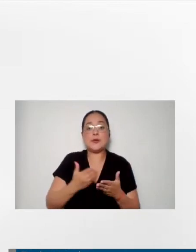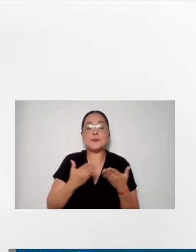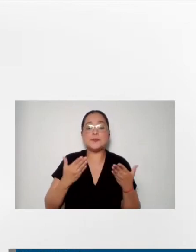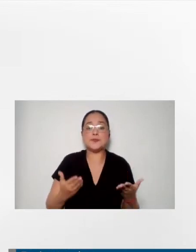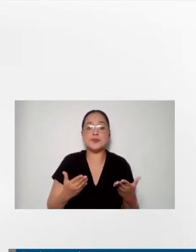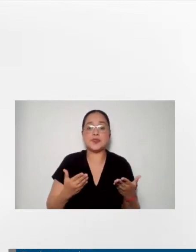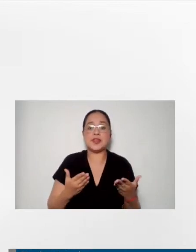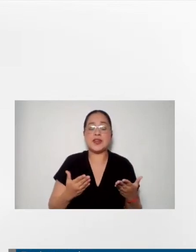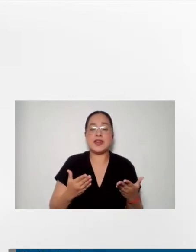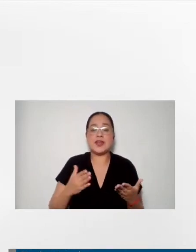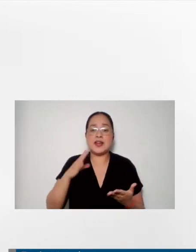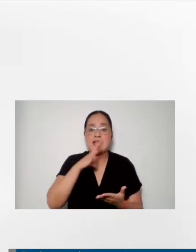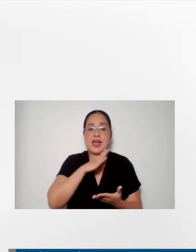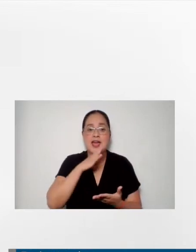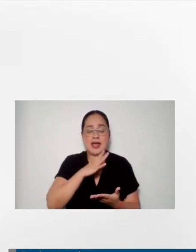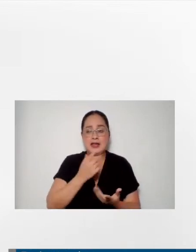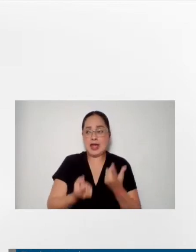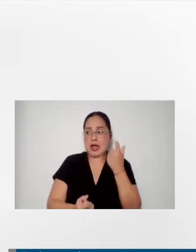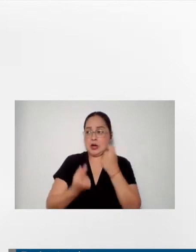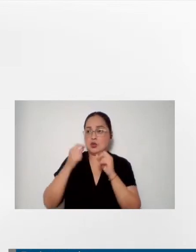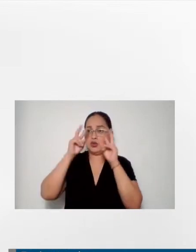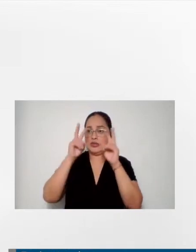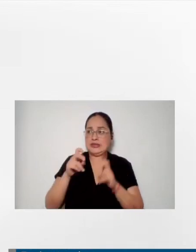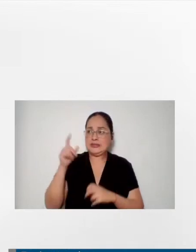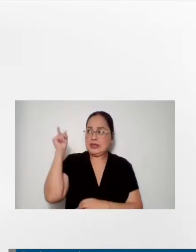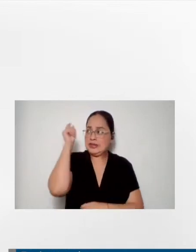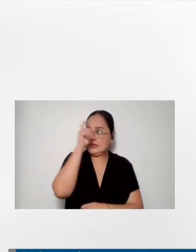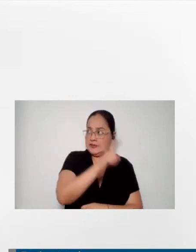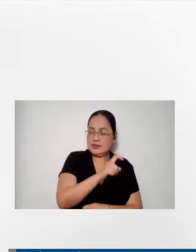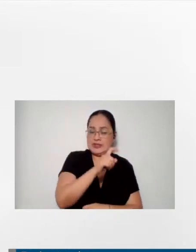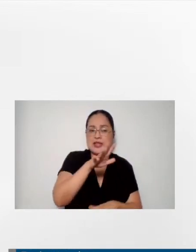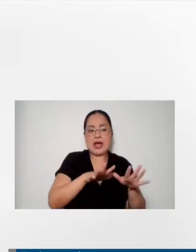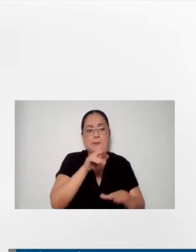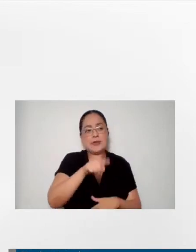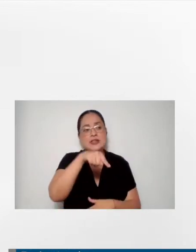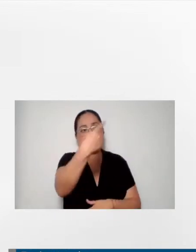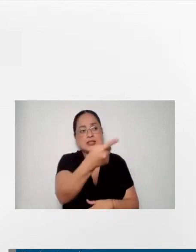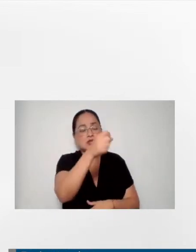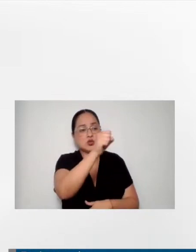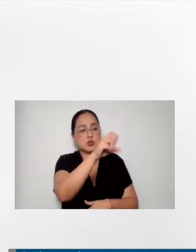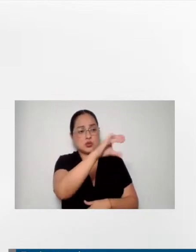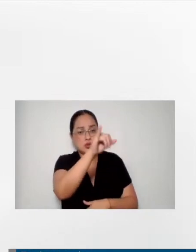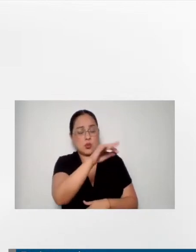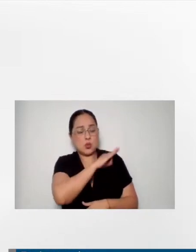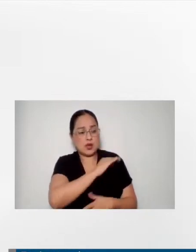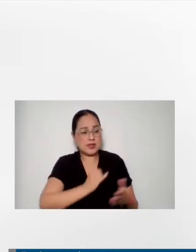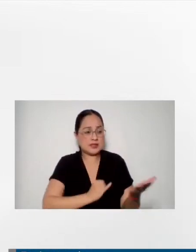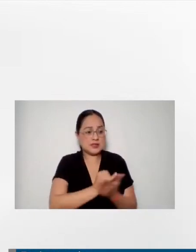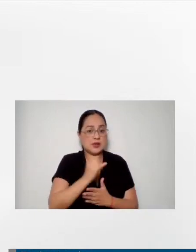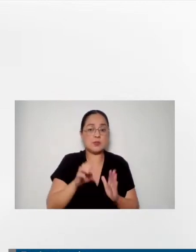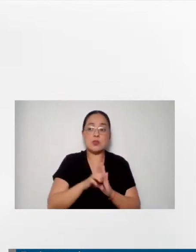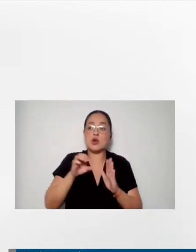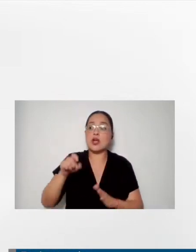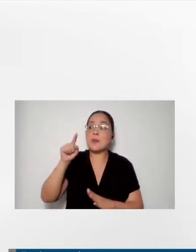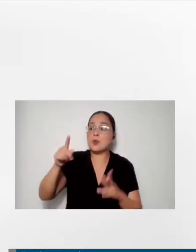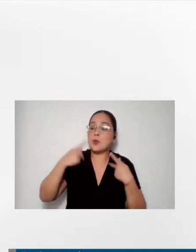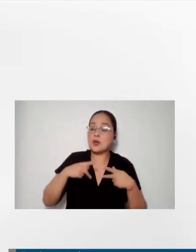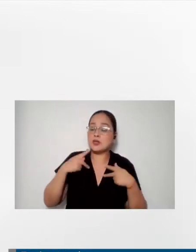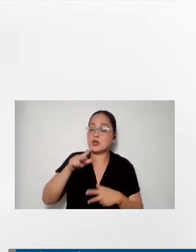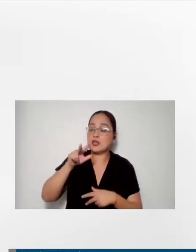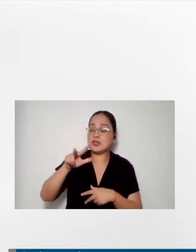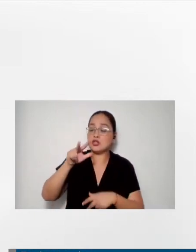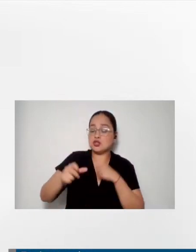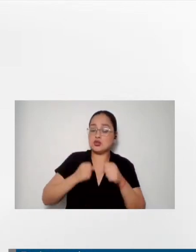casos difíciles, ¿no? Que son los que luego llegan a la Corte. ¿Qué pasa con las personas mayores de edad que están reclamando